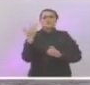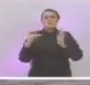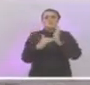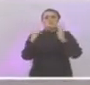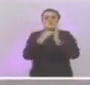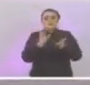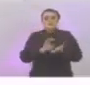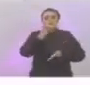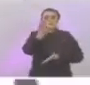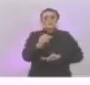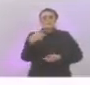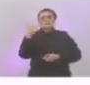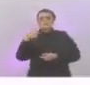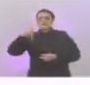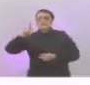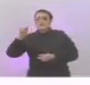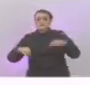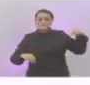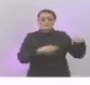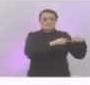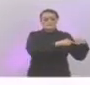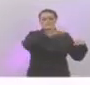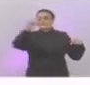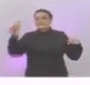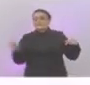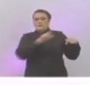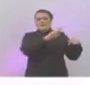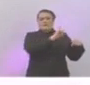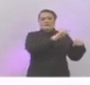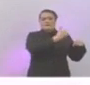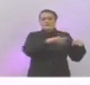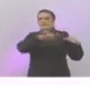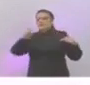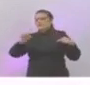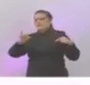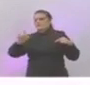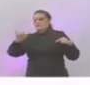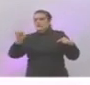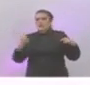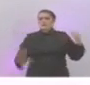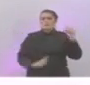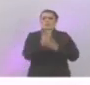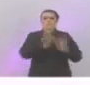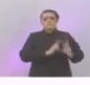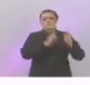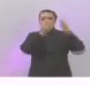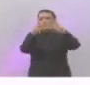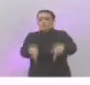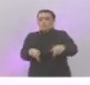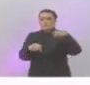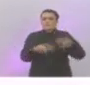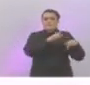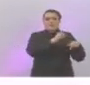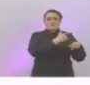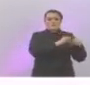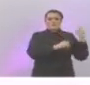ramal de casi 7 kilómetros entre la autopista Villa de Arriaga y la carretera Silao, 2 nuevos puentes entre los parques Logistic